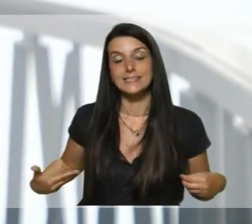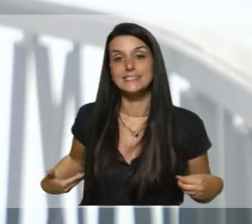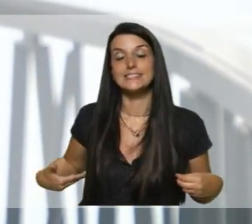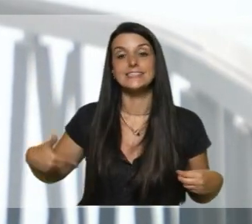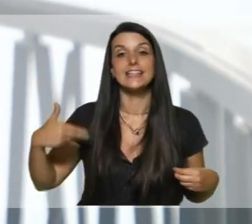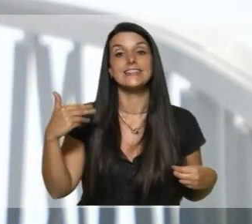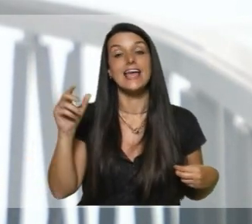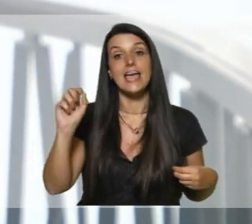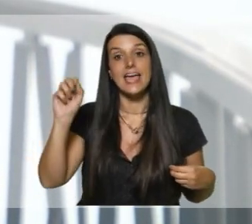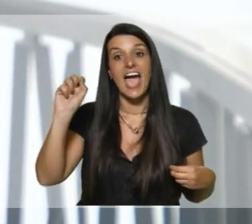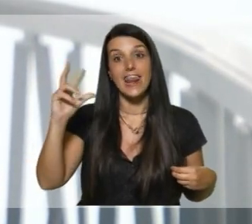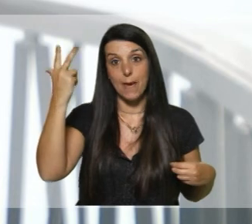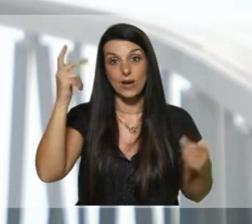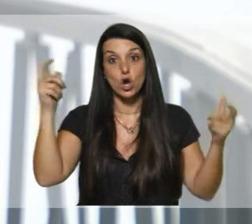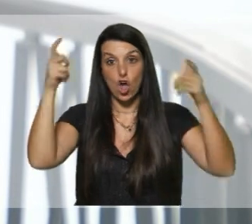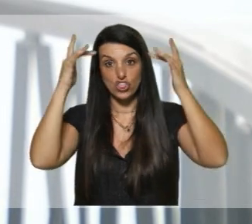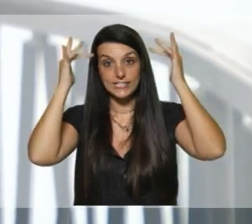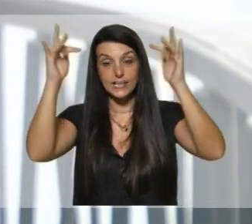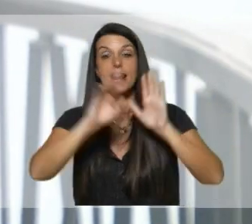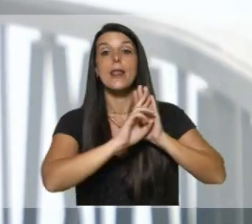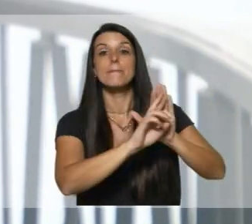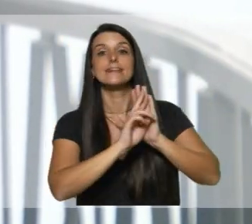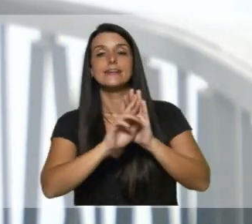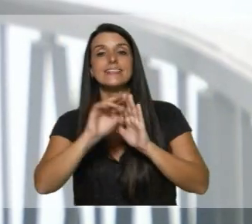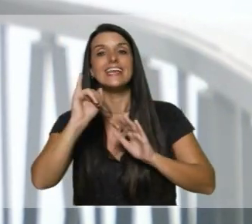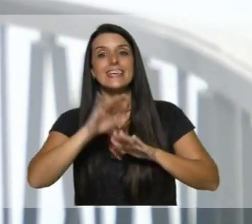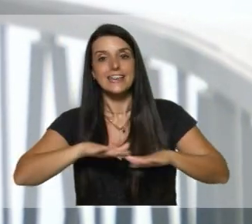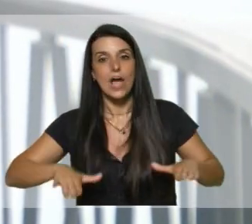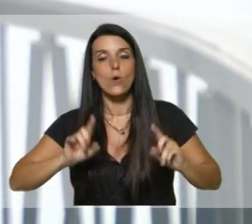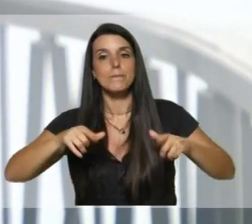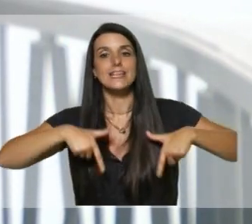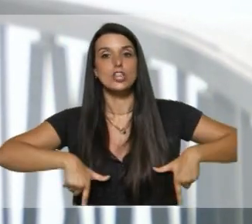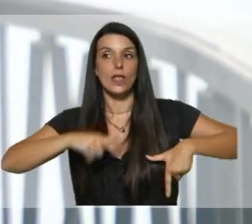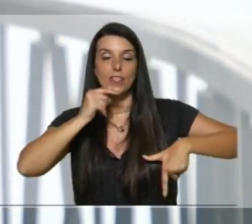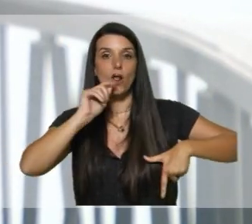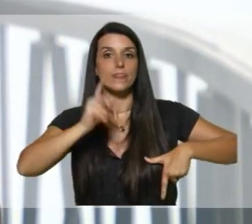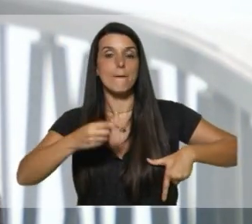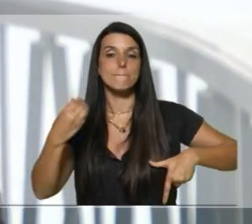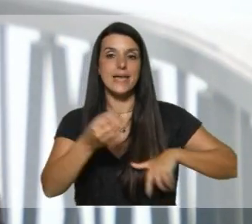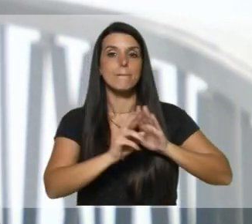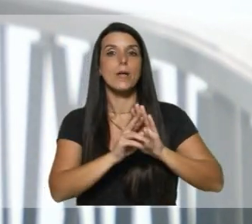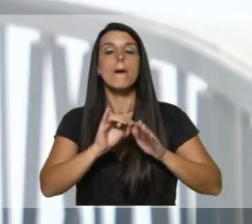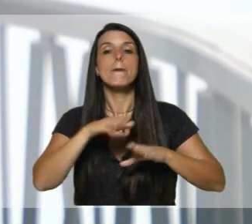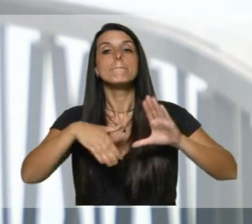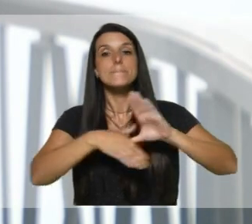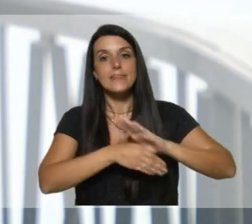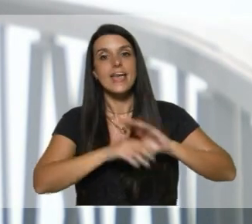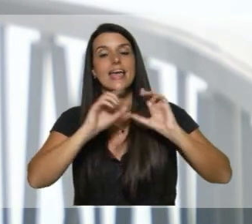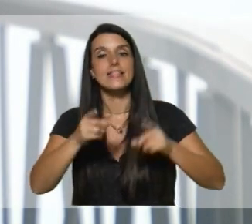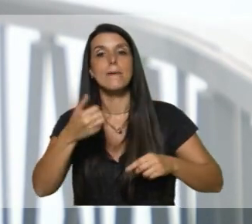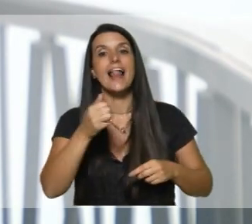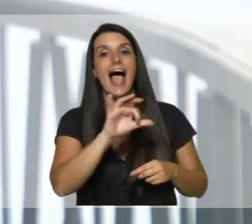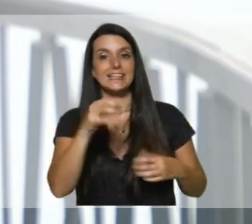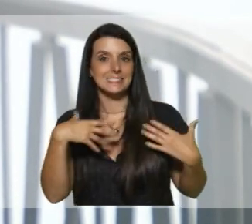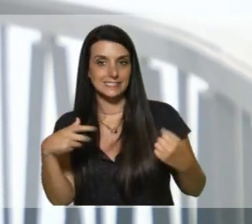CODICEN, Virginia Cáceres, representantes de INAU, también del Ministerio del Interior, de MIDES y también de ACE.